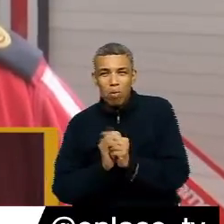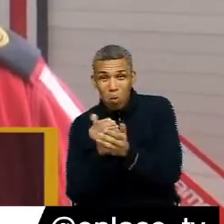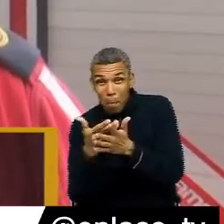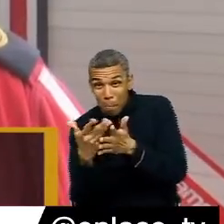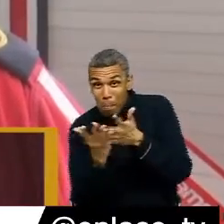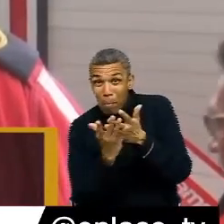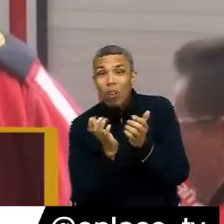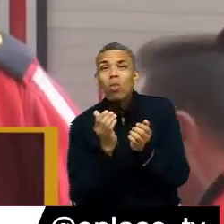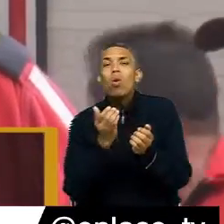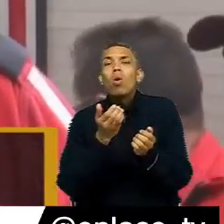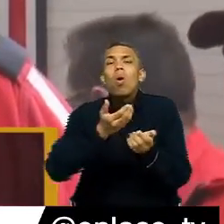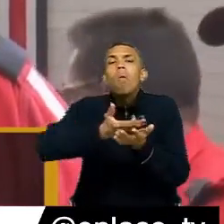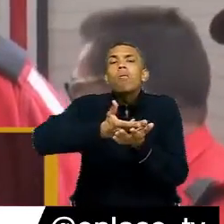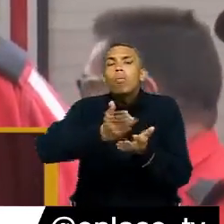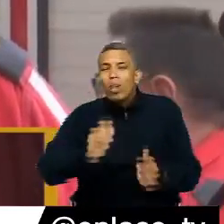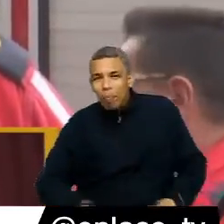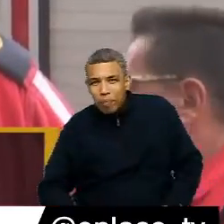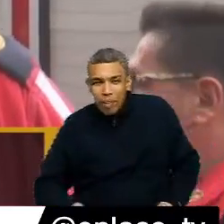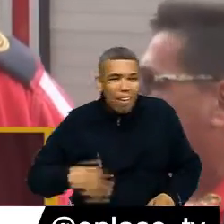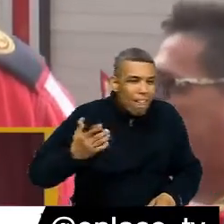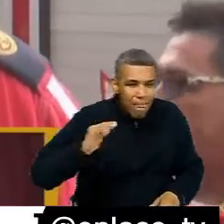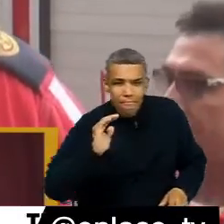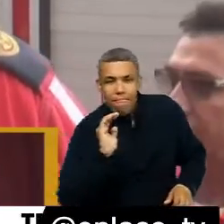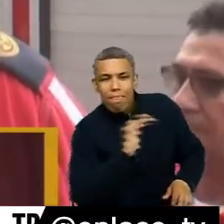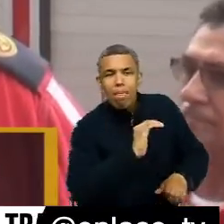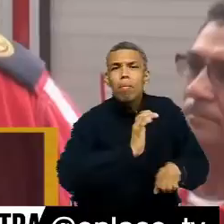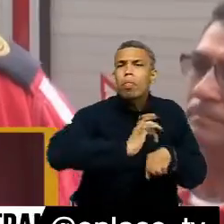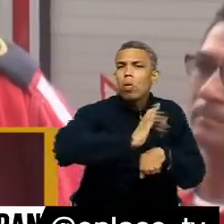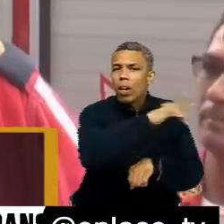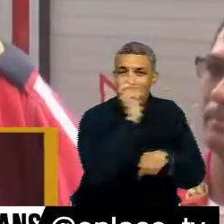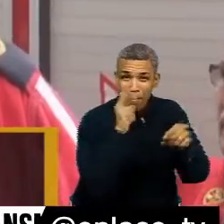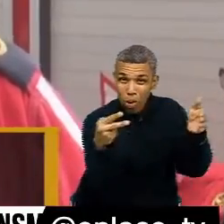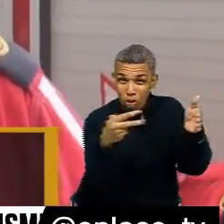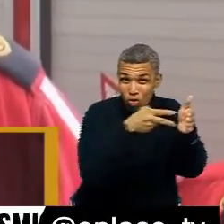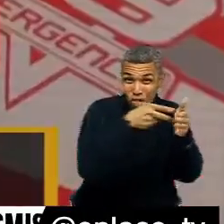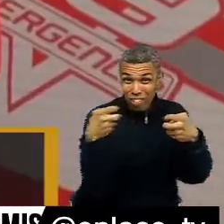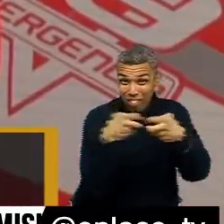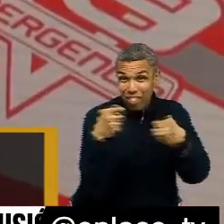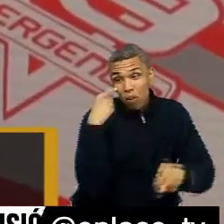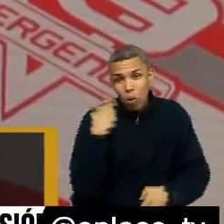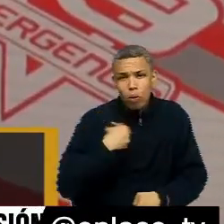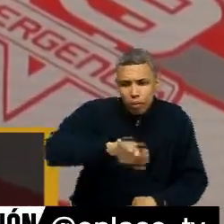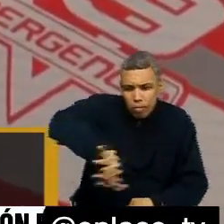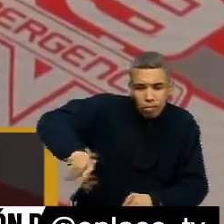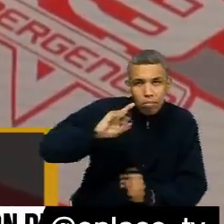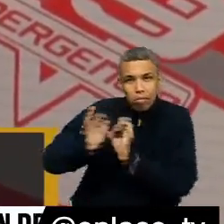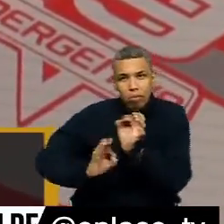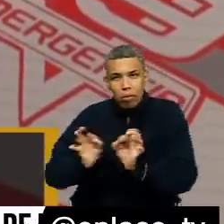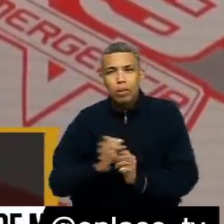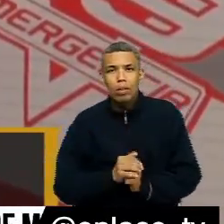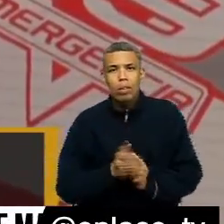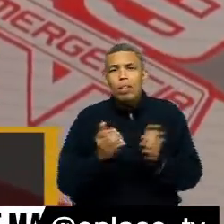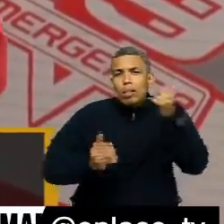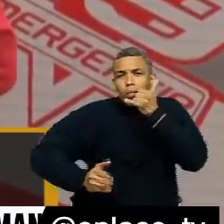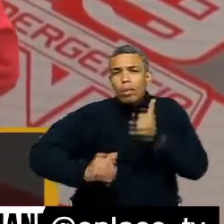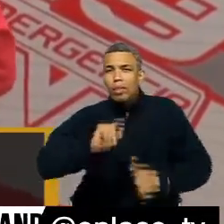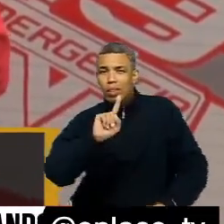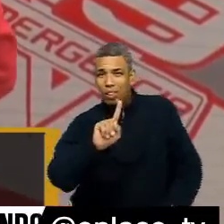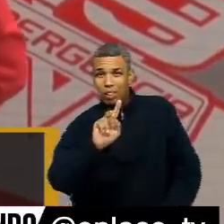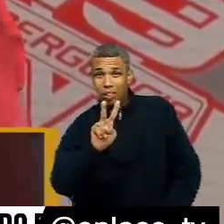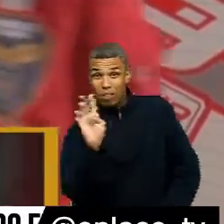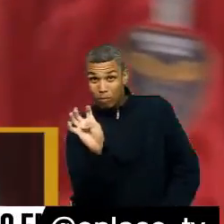muy pendientes en sí y recordar nuestra línea de emergencia 119 las 24 horas de día. Asegura que la idea es terminar una Navidad con cero